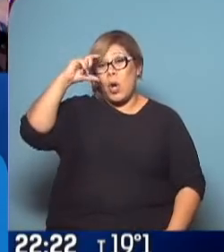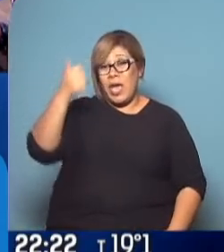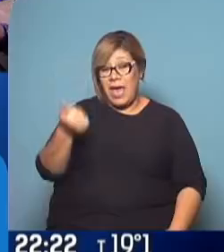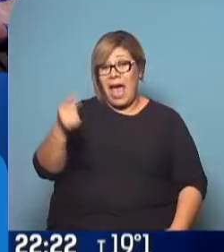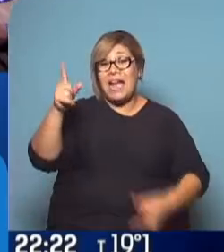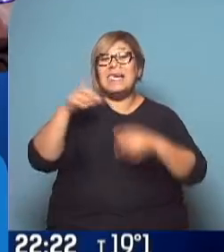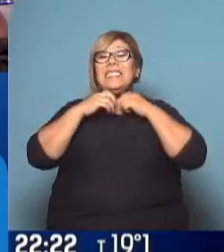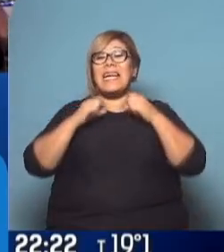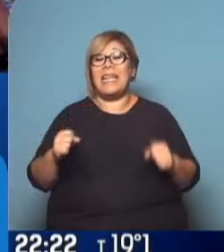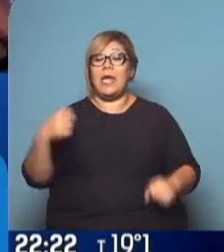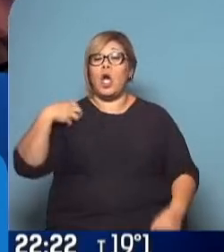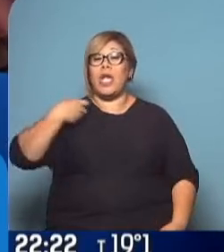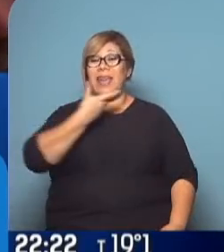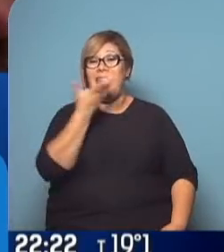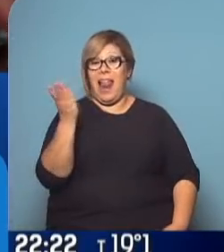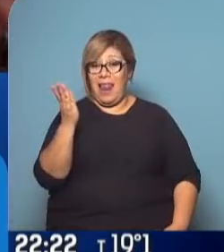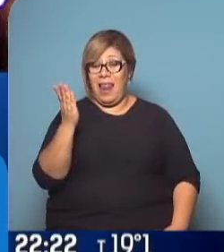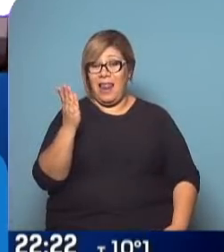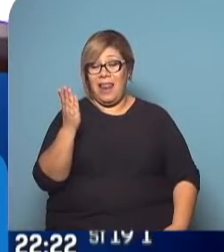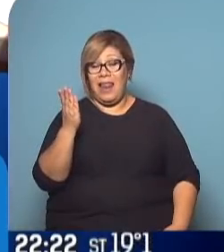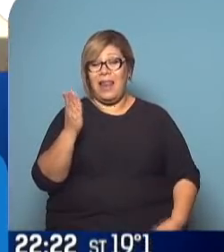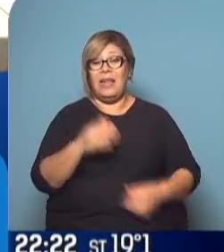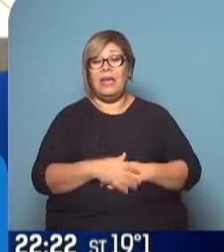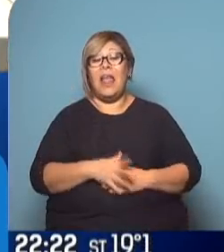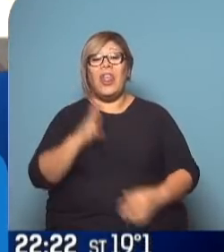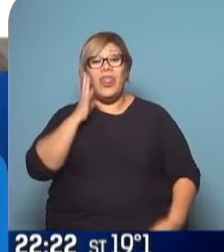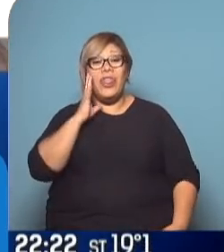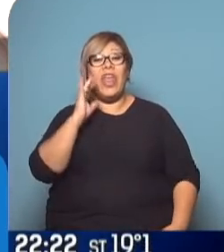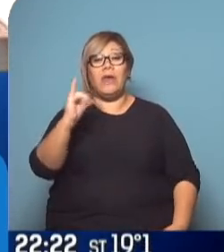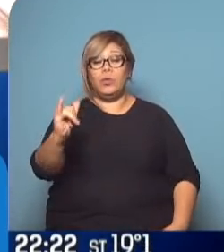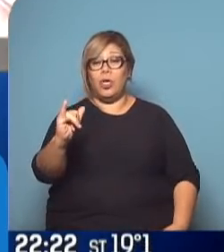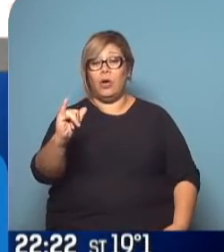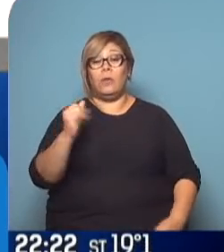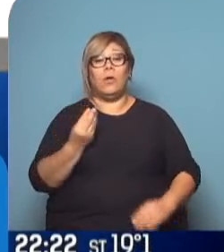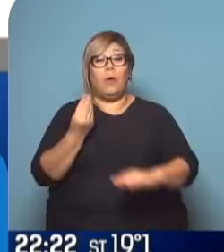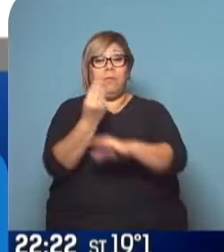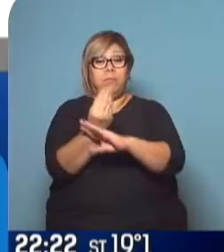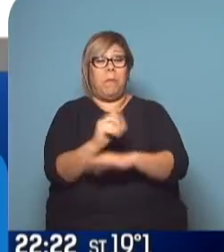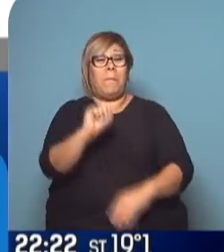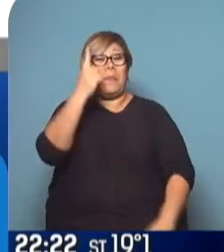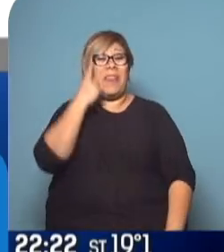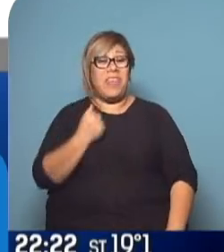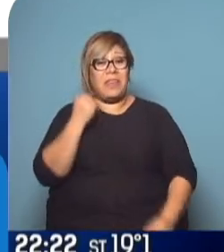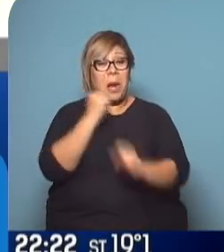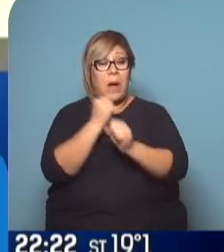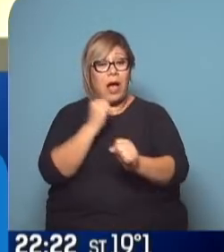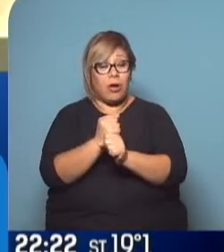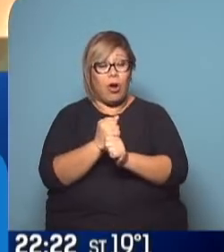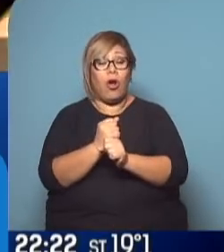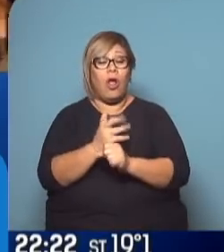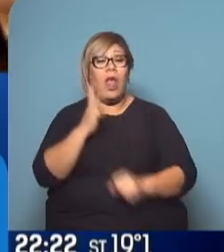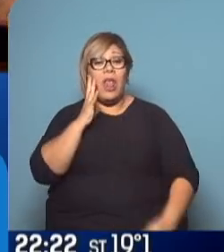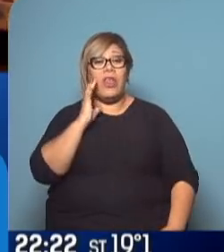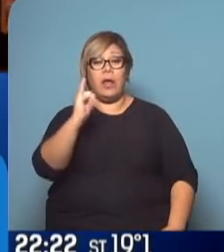la OEA, a diferencia del secretario general anterior, denunció, desde el primer día intentó encontrar una salida a través de la Carta